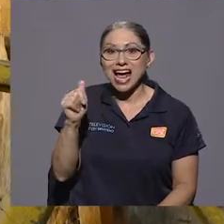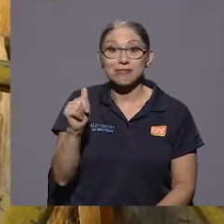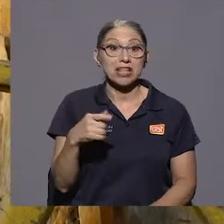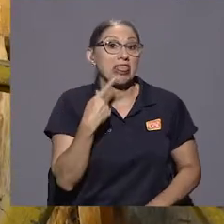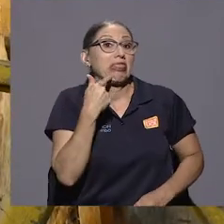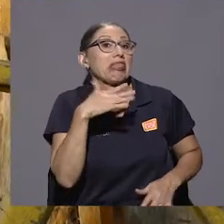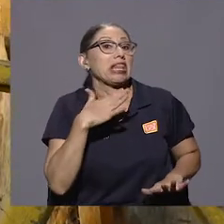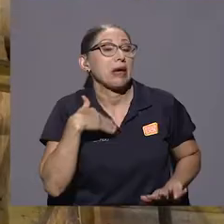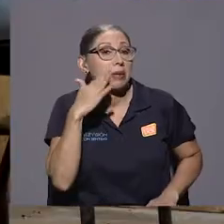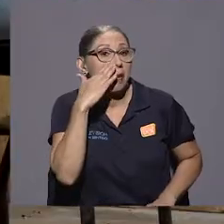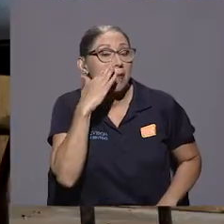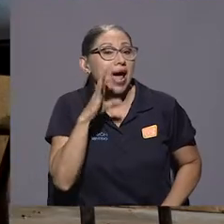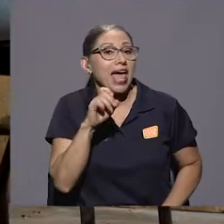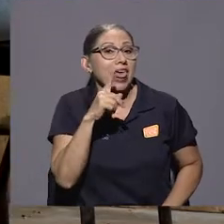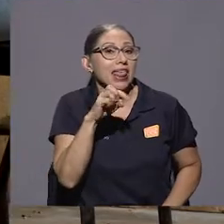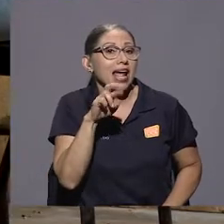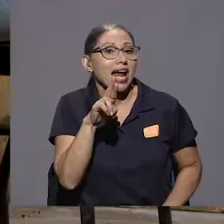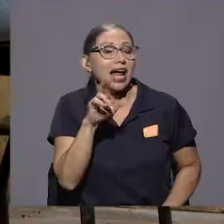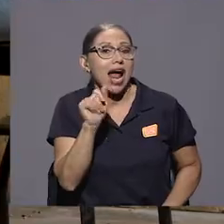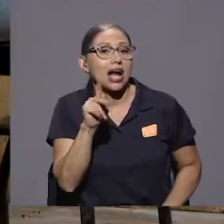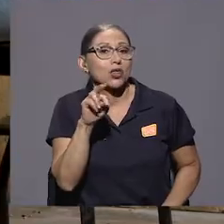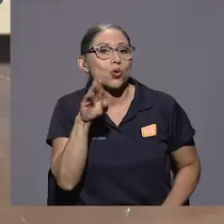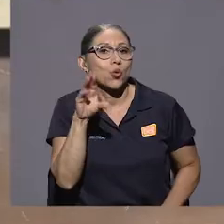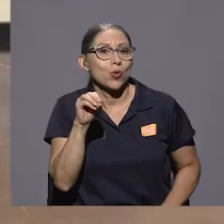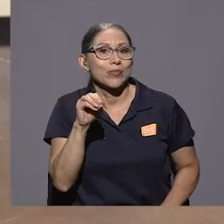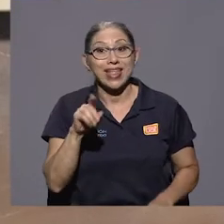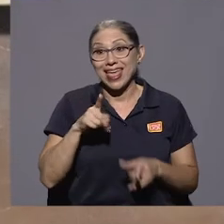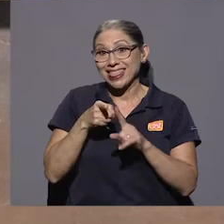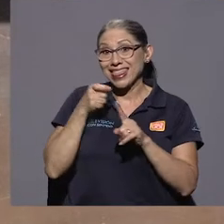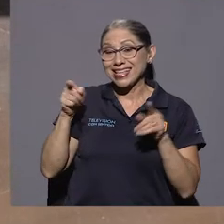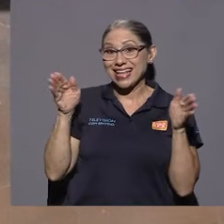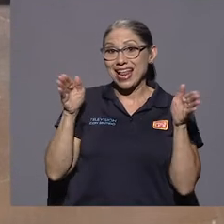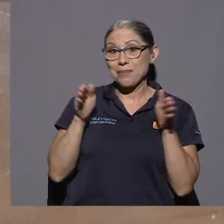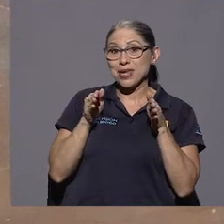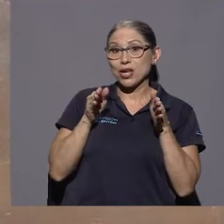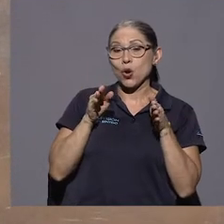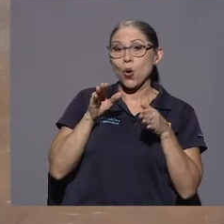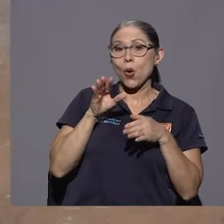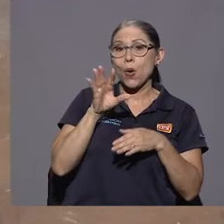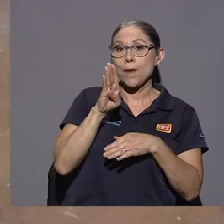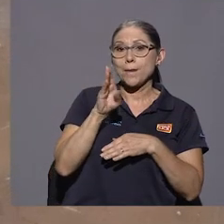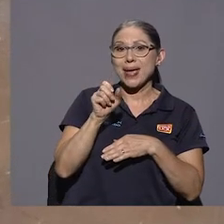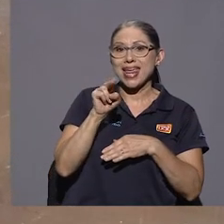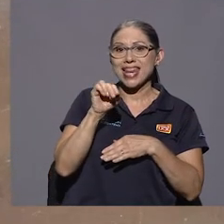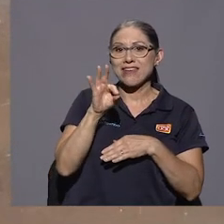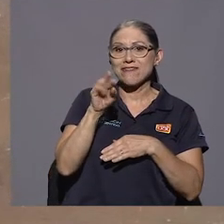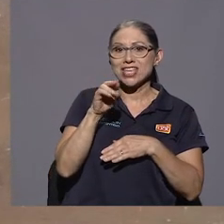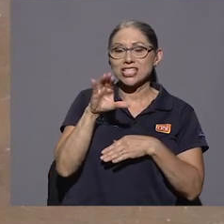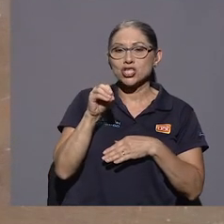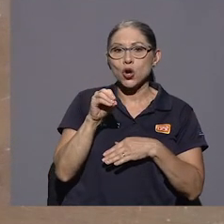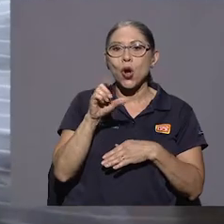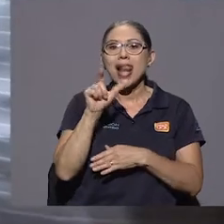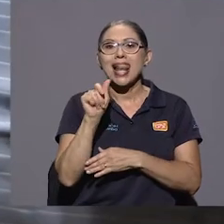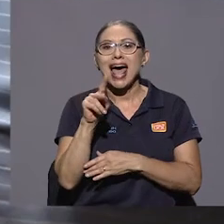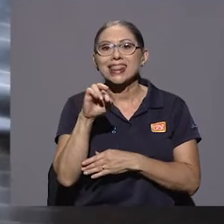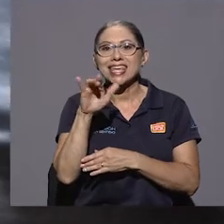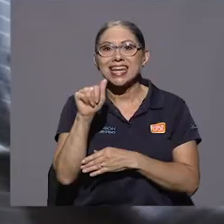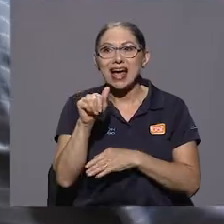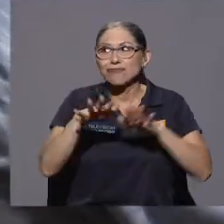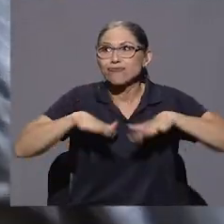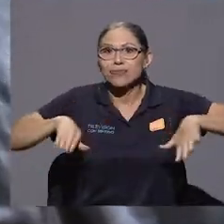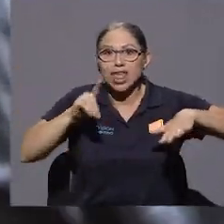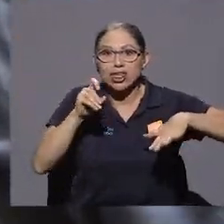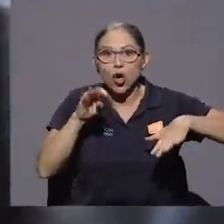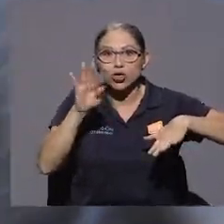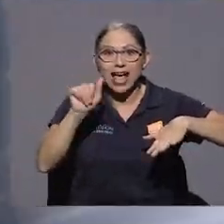Diría mi mamá. Desde el microbeneficio, la pira de Dota, de don Carlos Ureña. Sí.